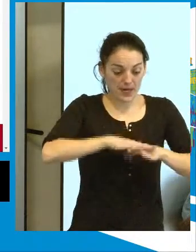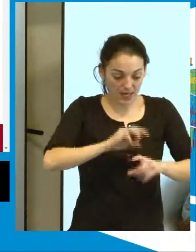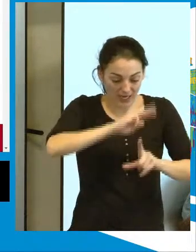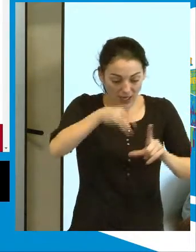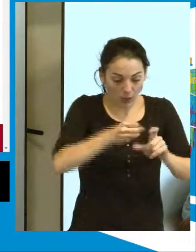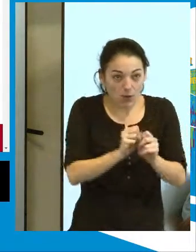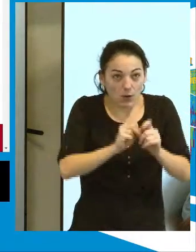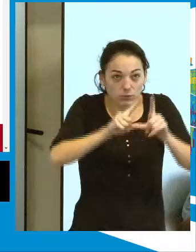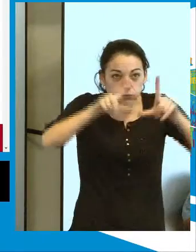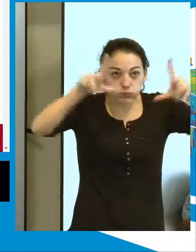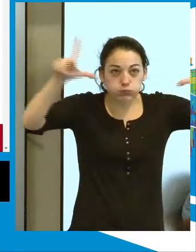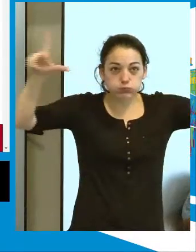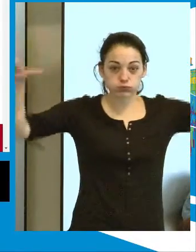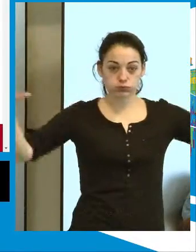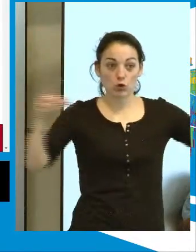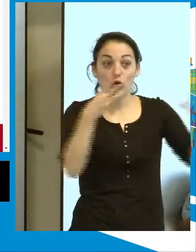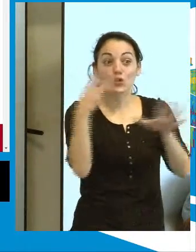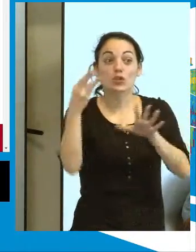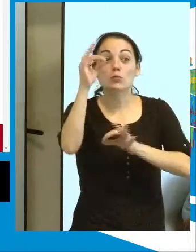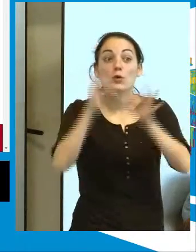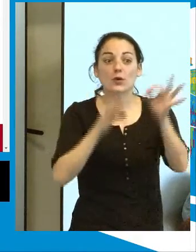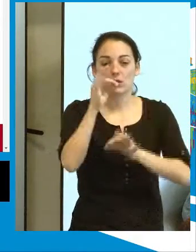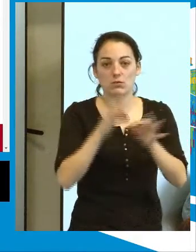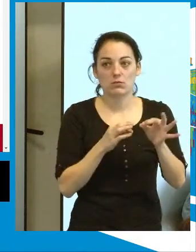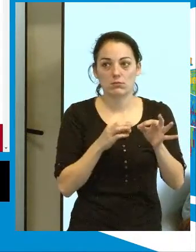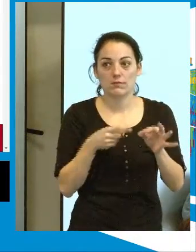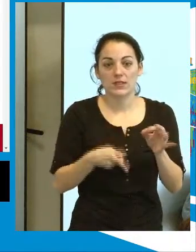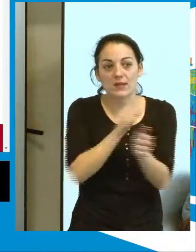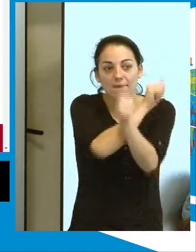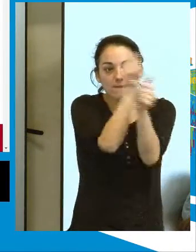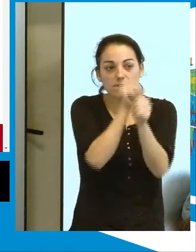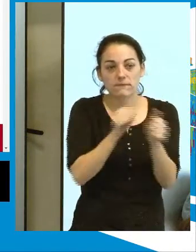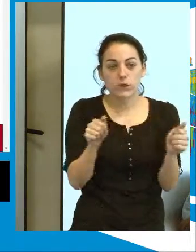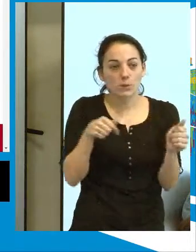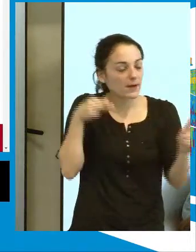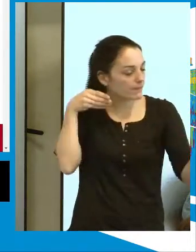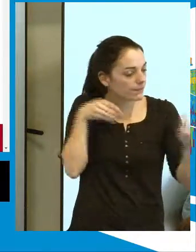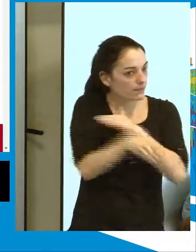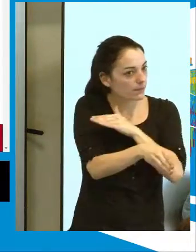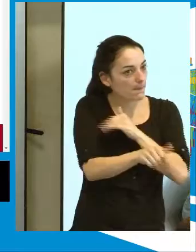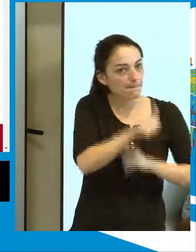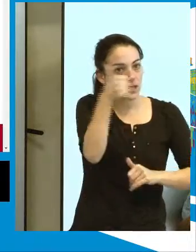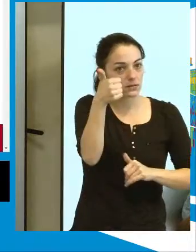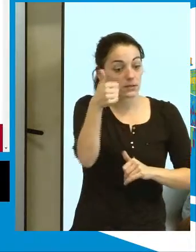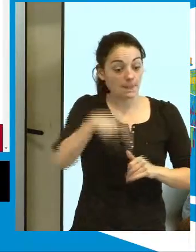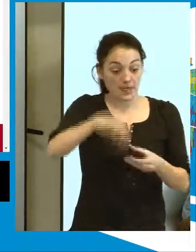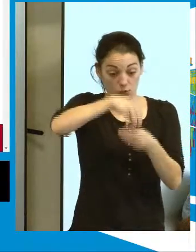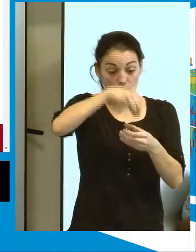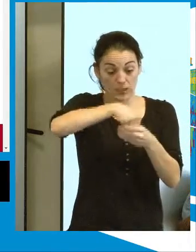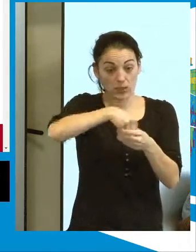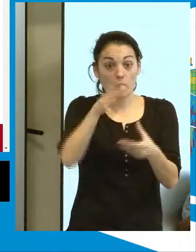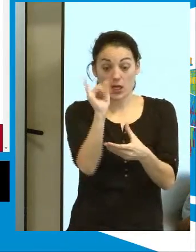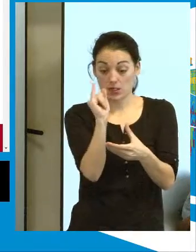hasta un 800%. De esta manera, pues bueno, ya sería mucho más accesible. Contenido sigue estando, si hay un vídeo